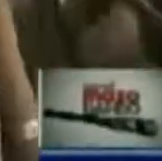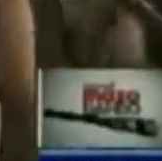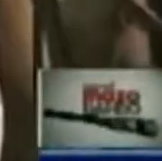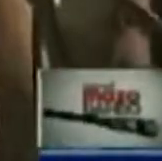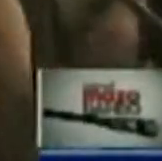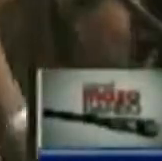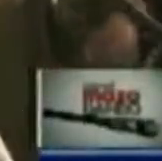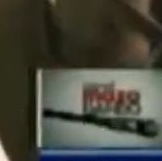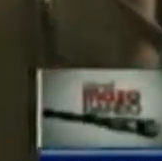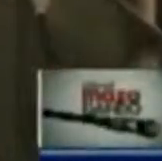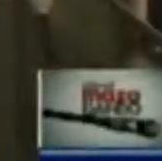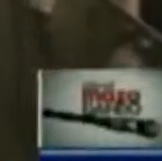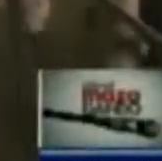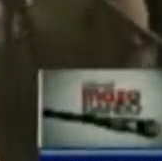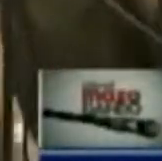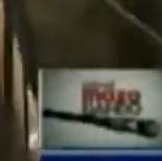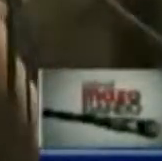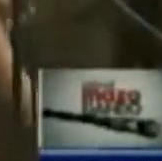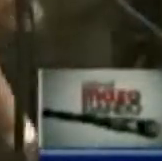lotería